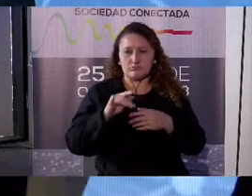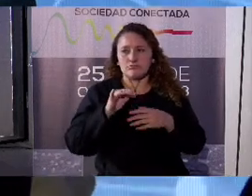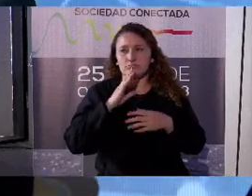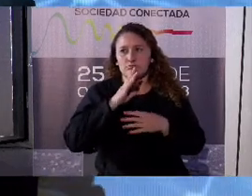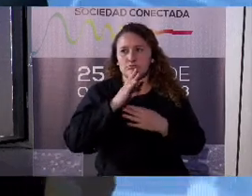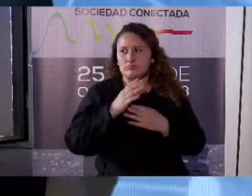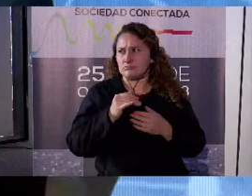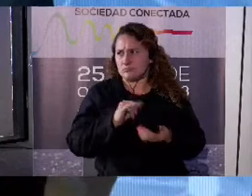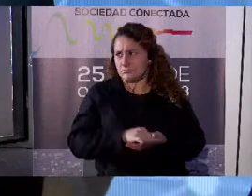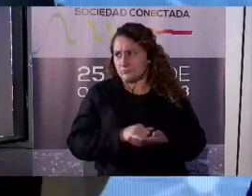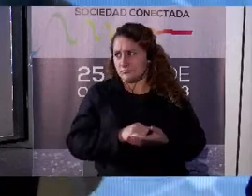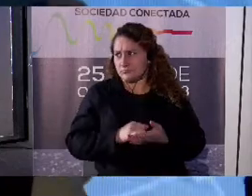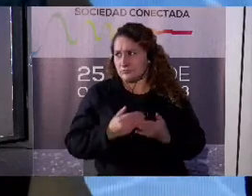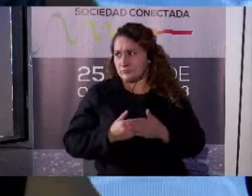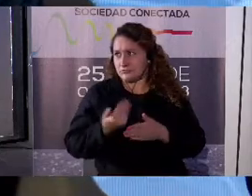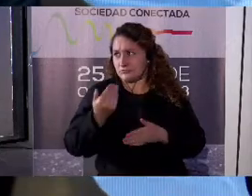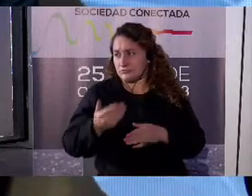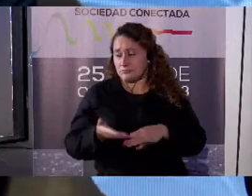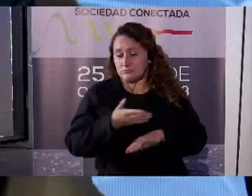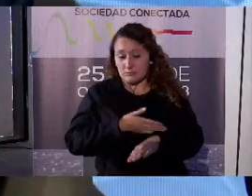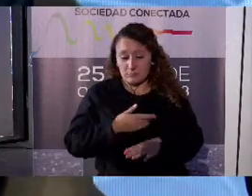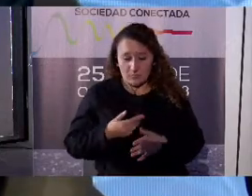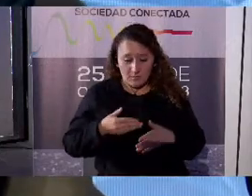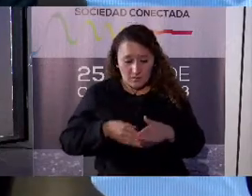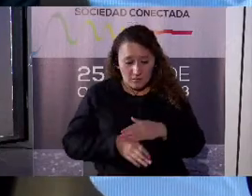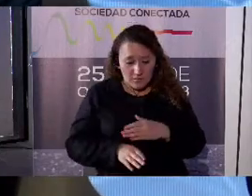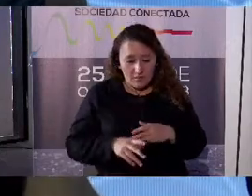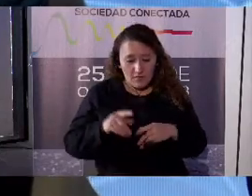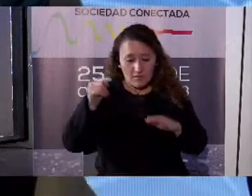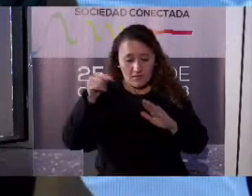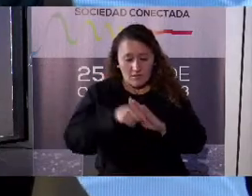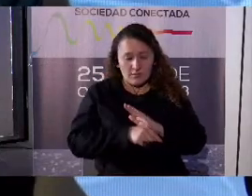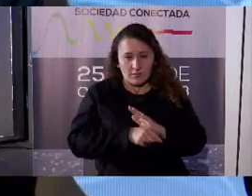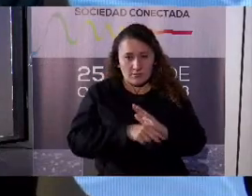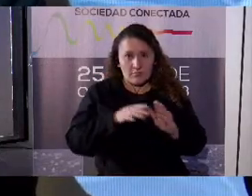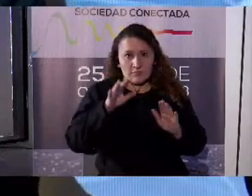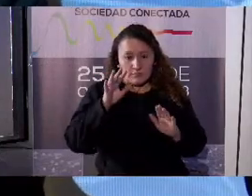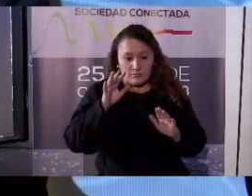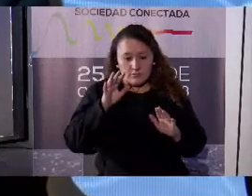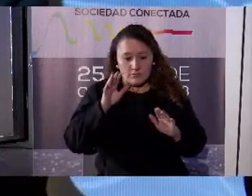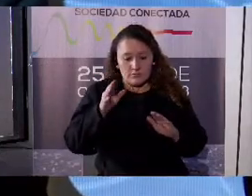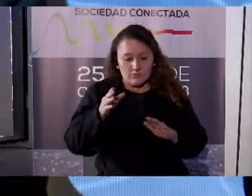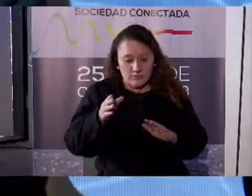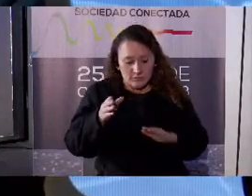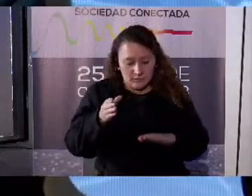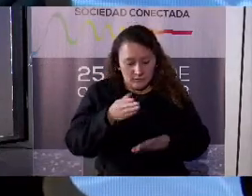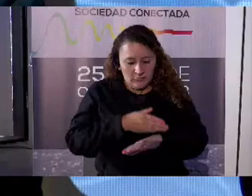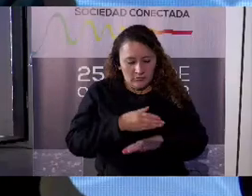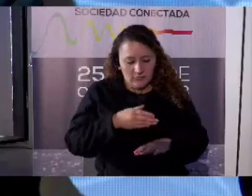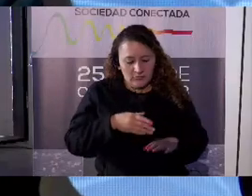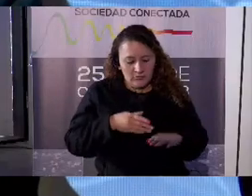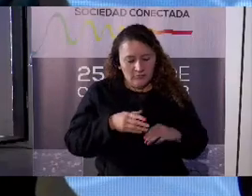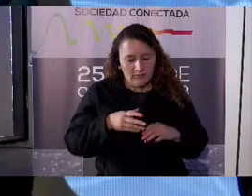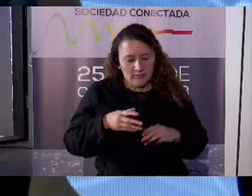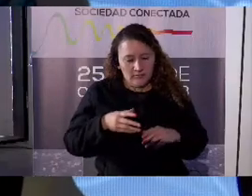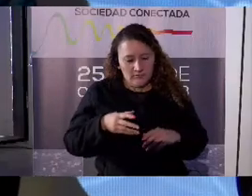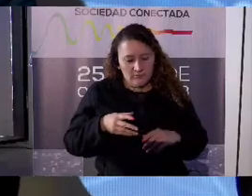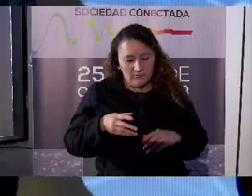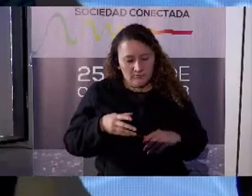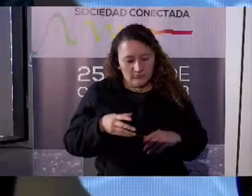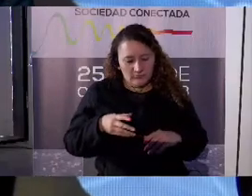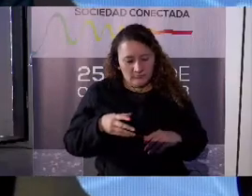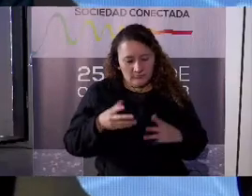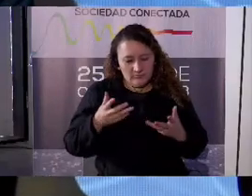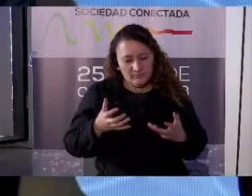vamos a empezar antes de de entrar de fondo en los casos de uso Yo quiero empezar hablando un poco a partir de la misión de